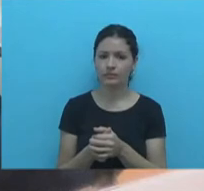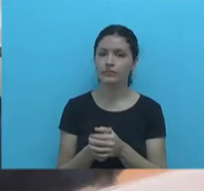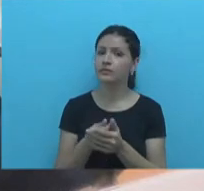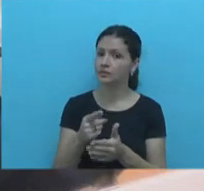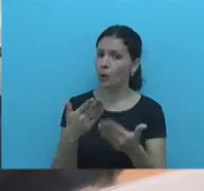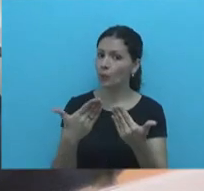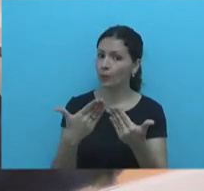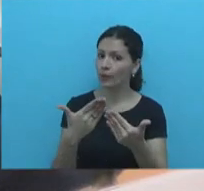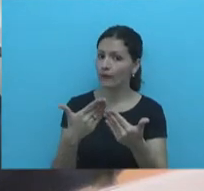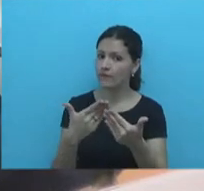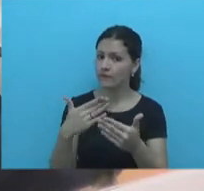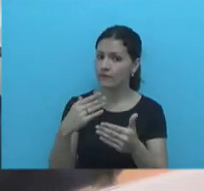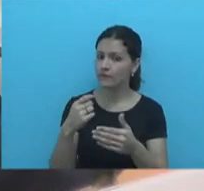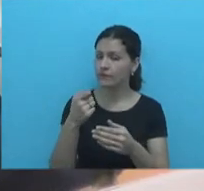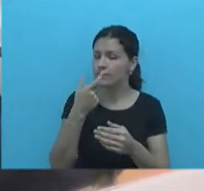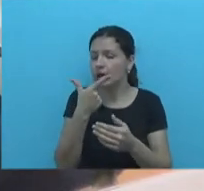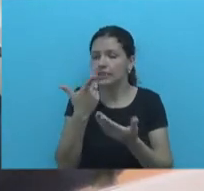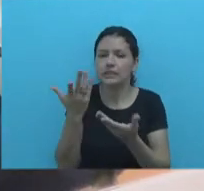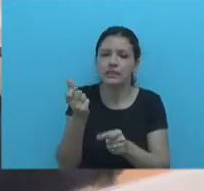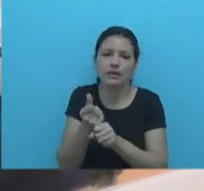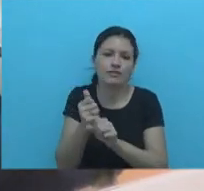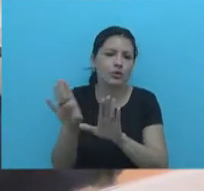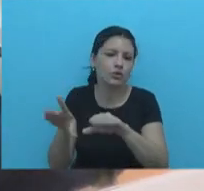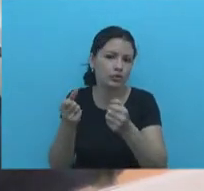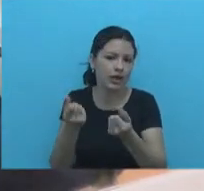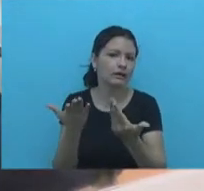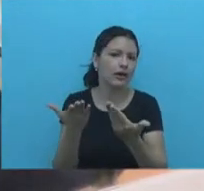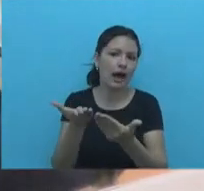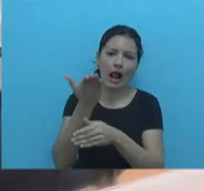insertarse en el mercado laboral.